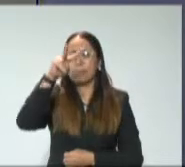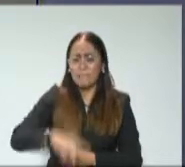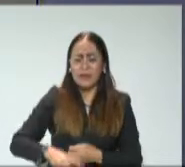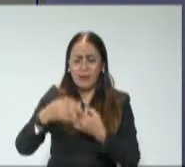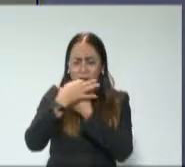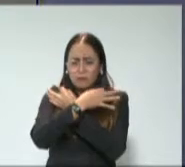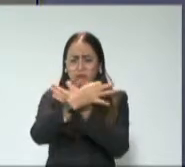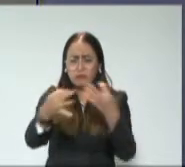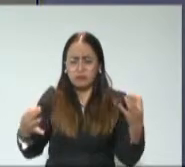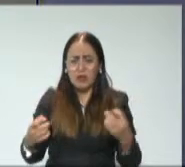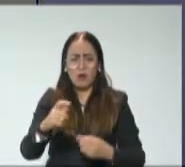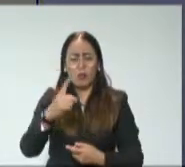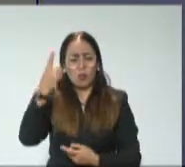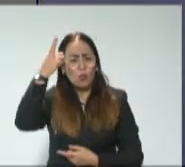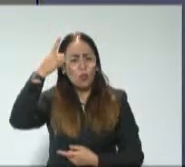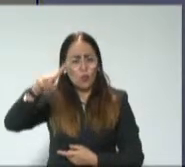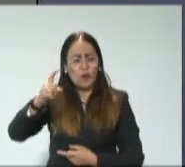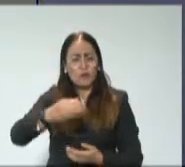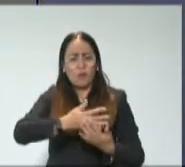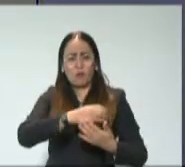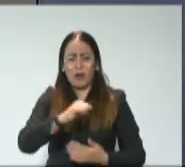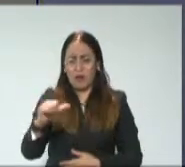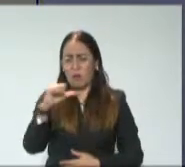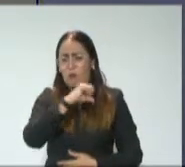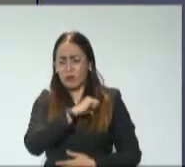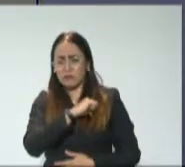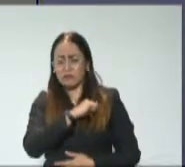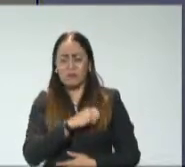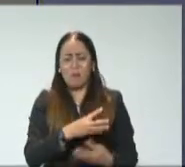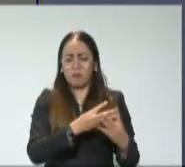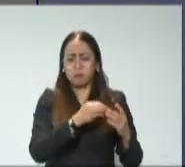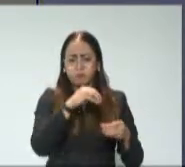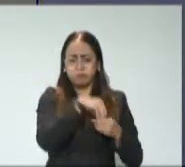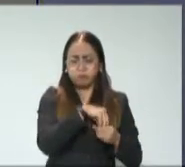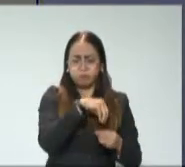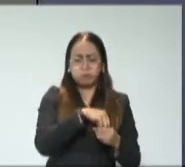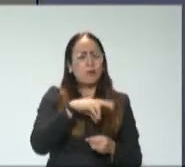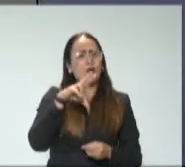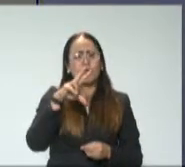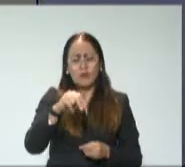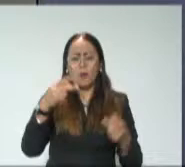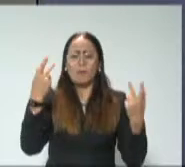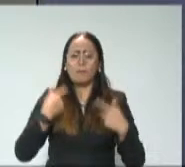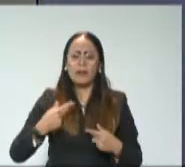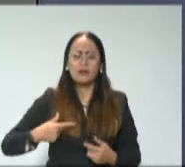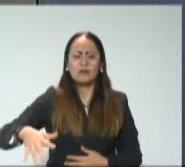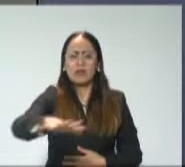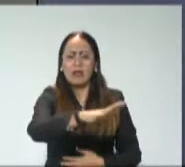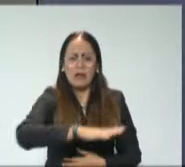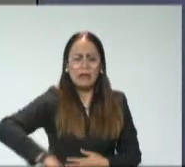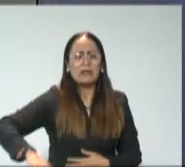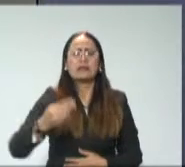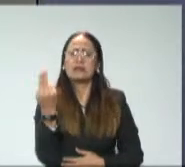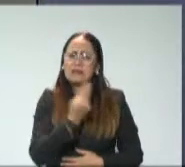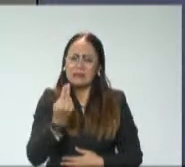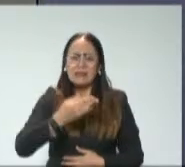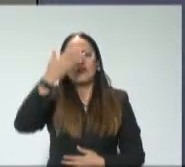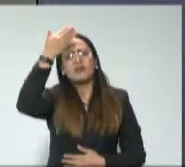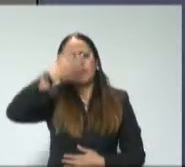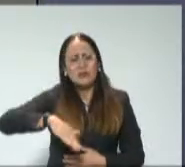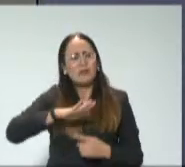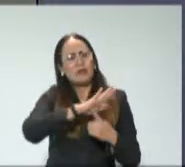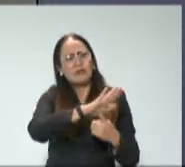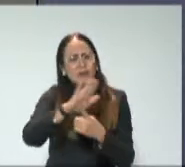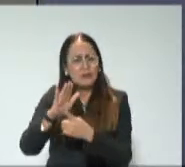pertenece a nadie sino solamente al destino de una sociedad democrática que quiere saber con precisión lo que